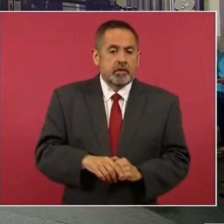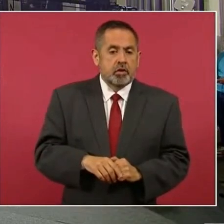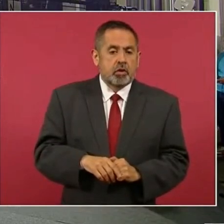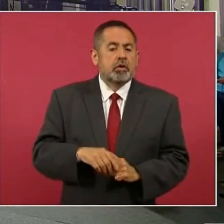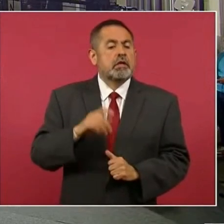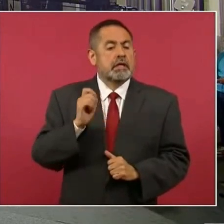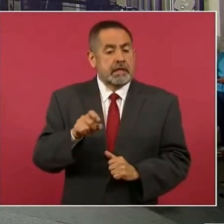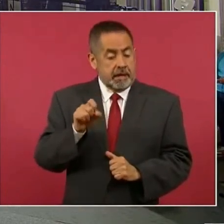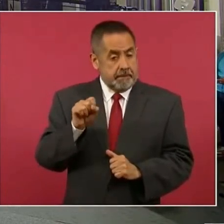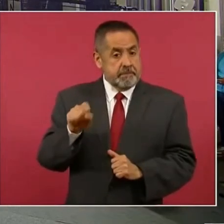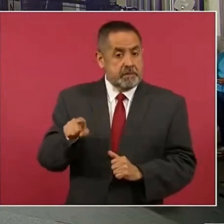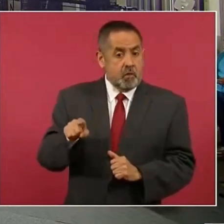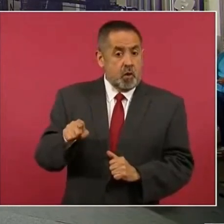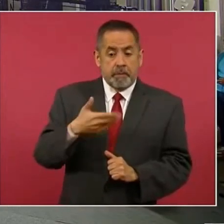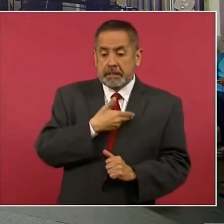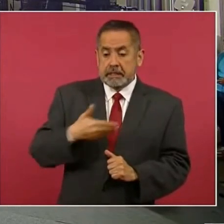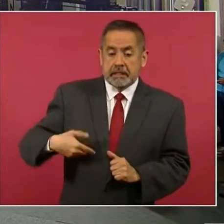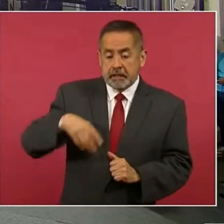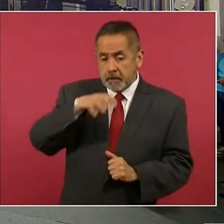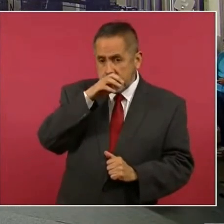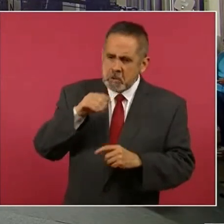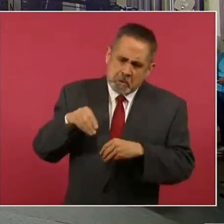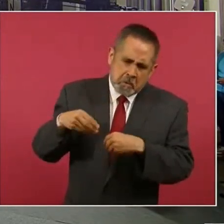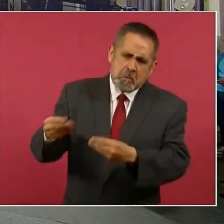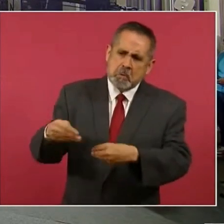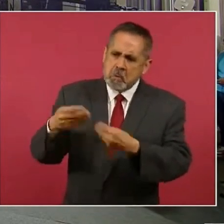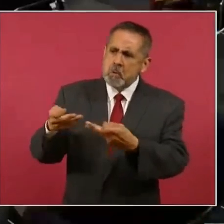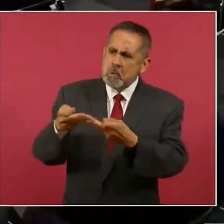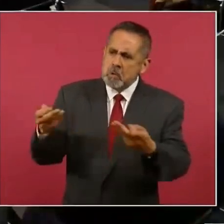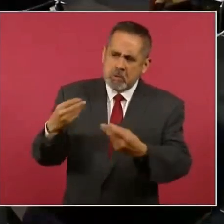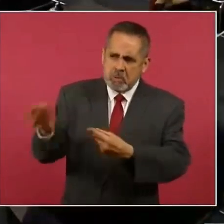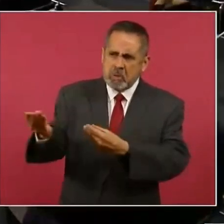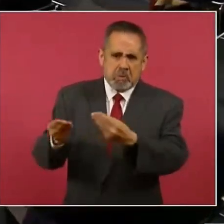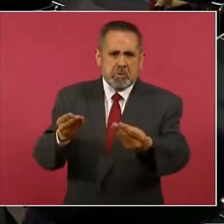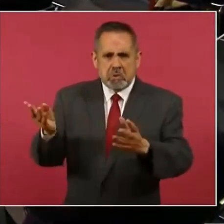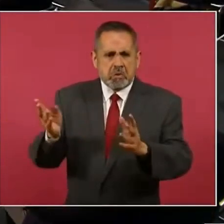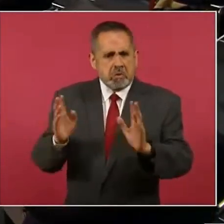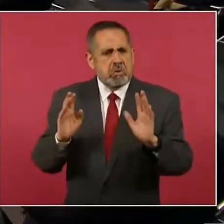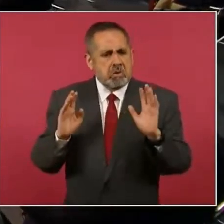dotó de tierras,